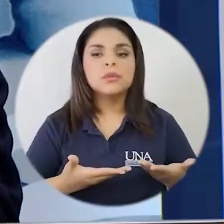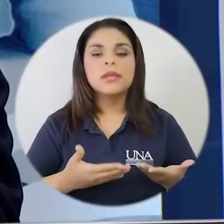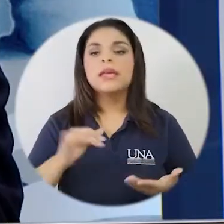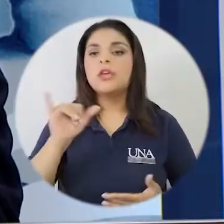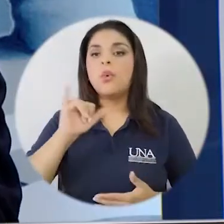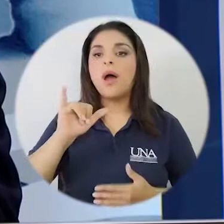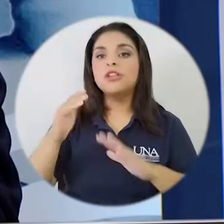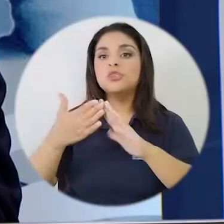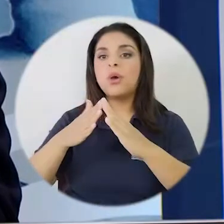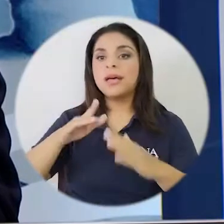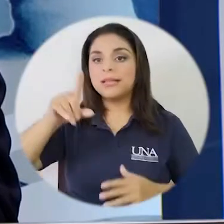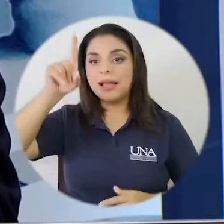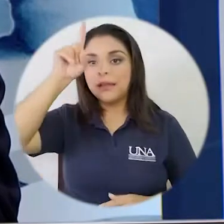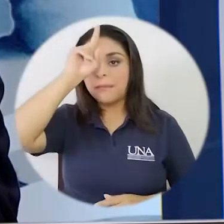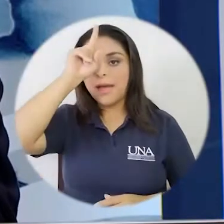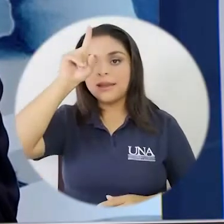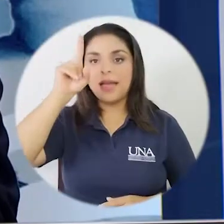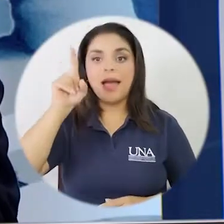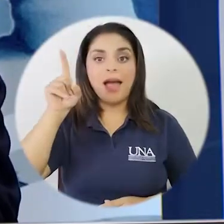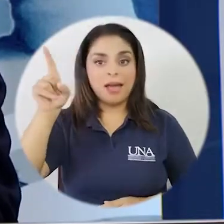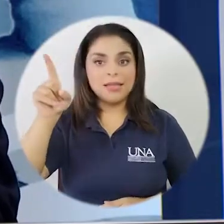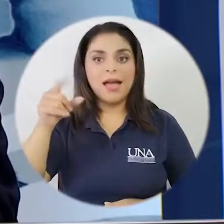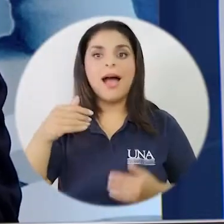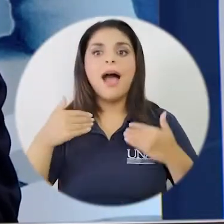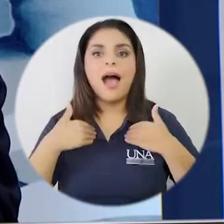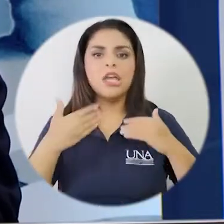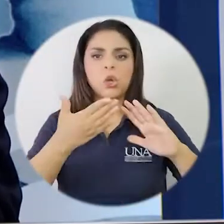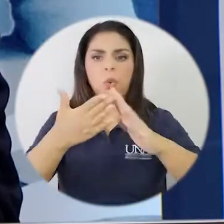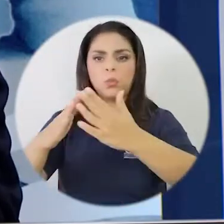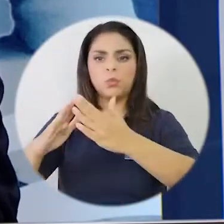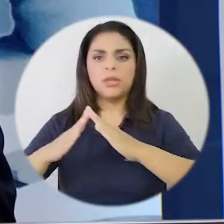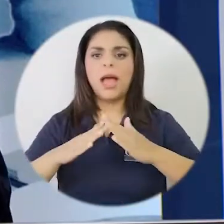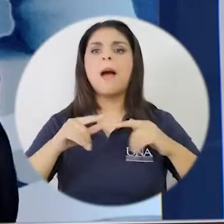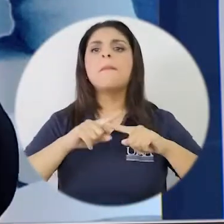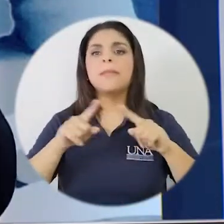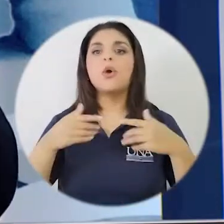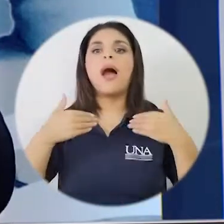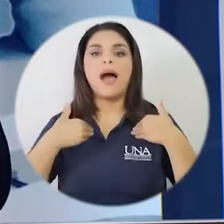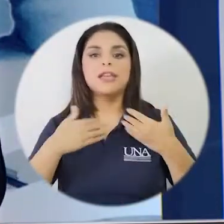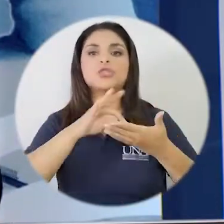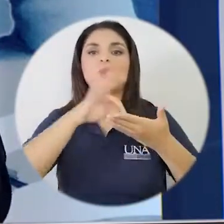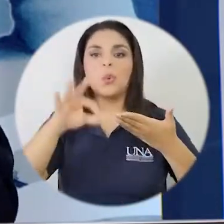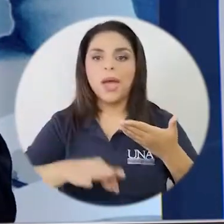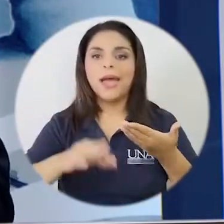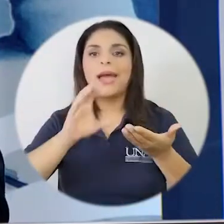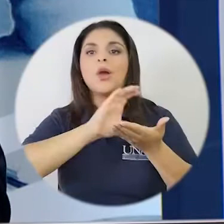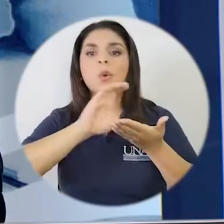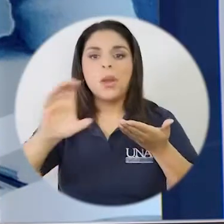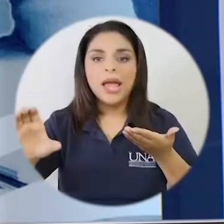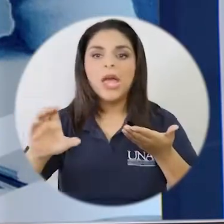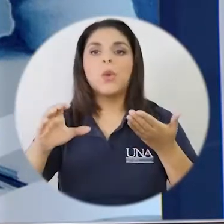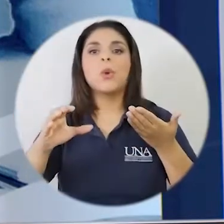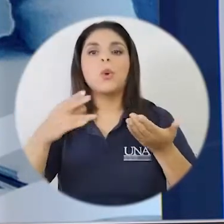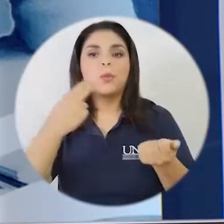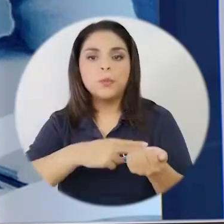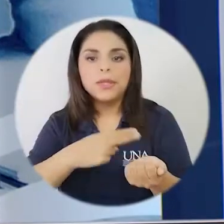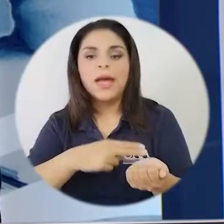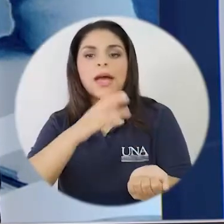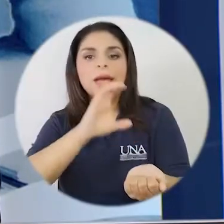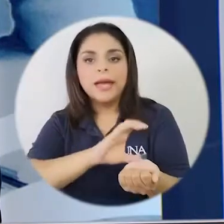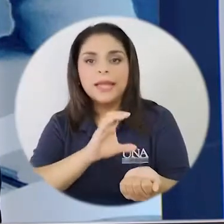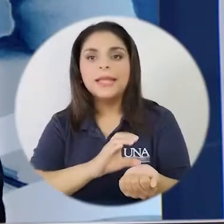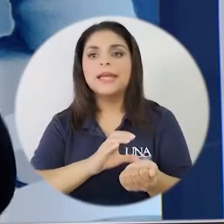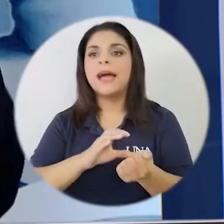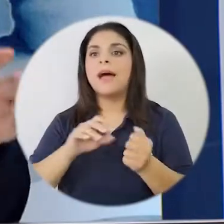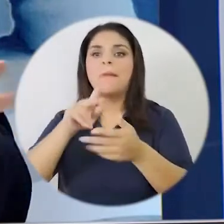caso particular de muchas ciudades en Alemania, ¿verdad? En Alemania te hacen una comunidad, pero te ponen en la escuela, el colegio, el centro de